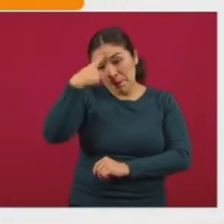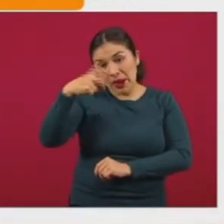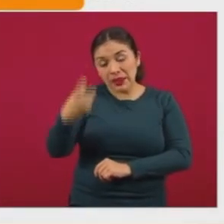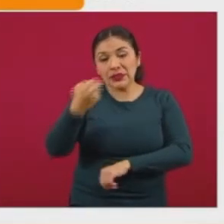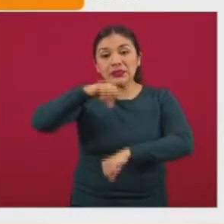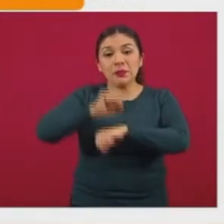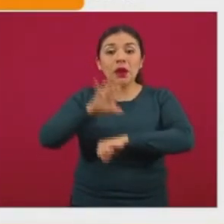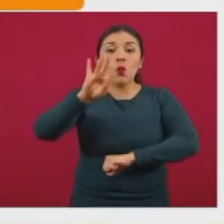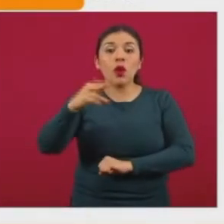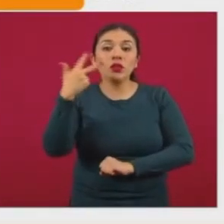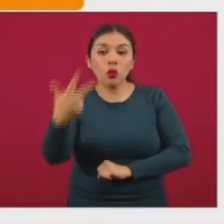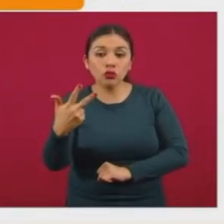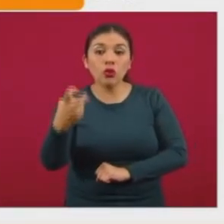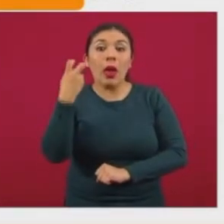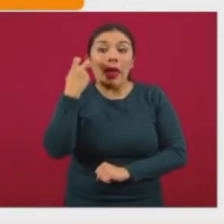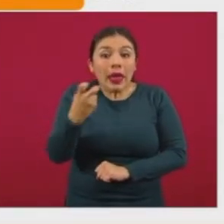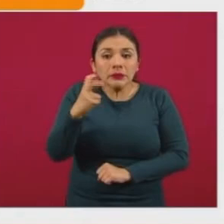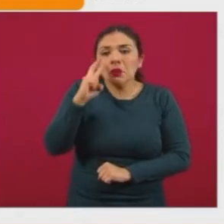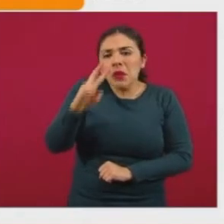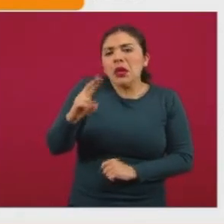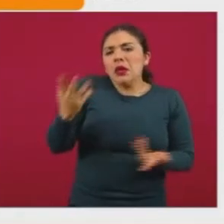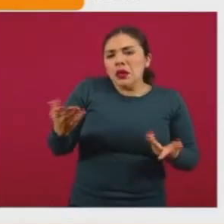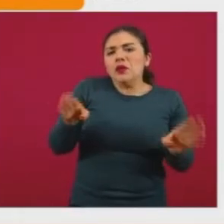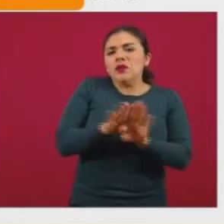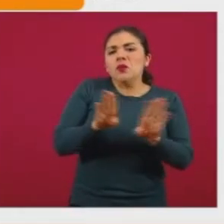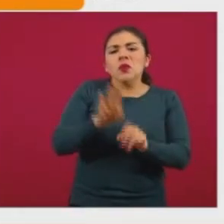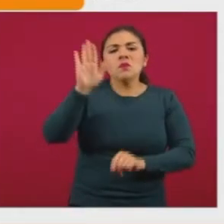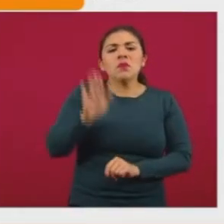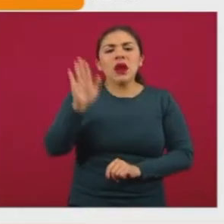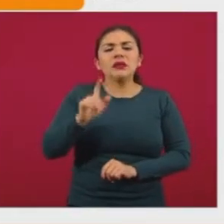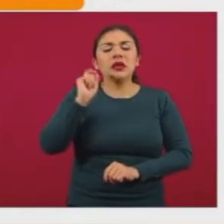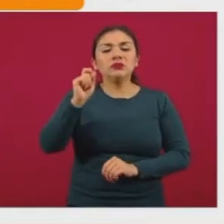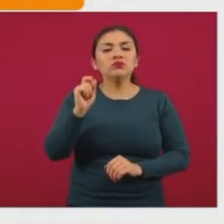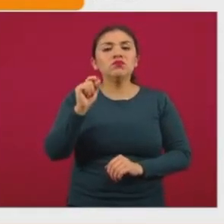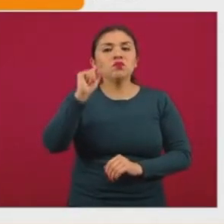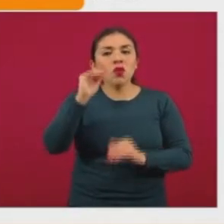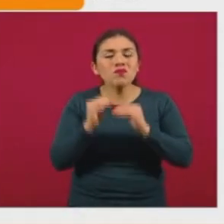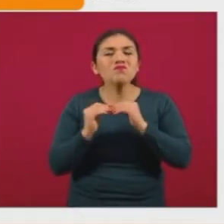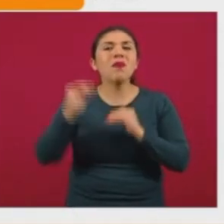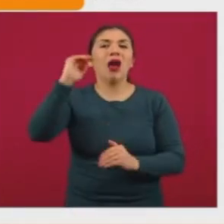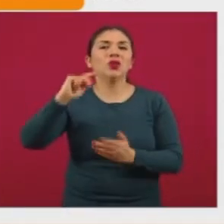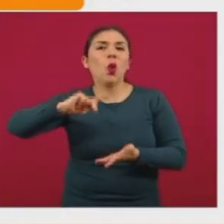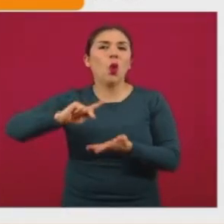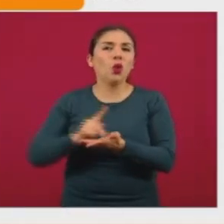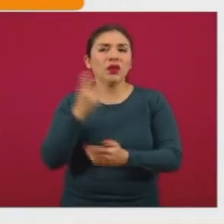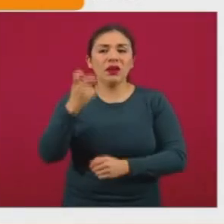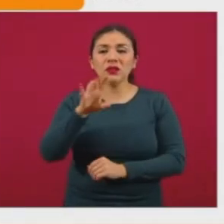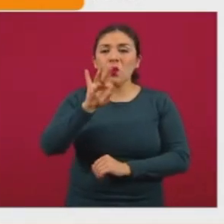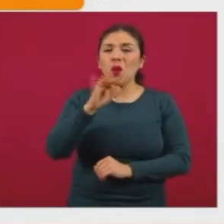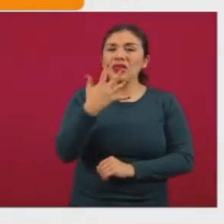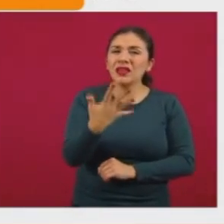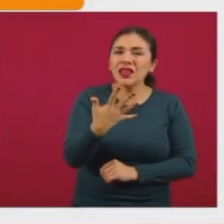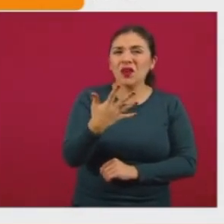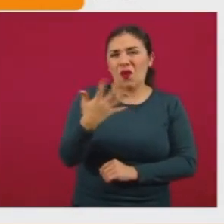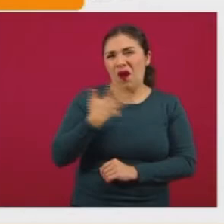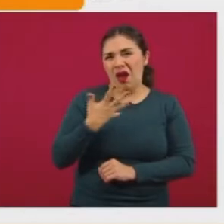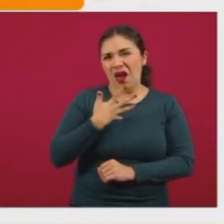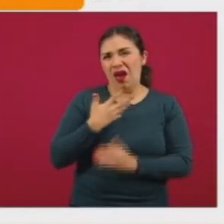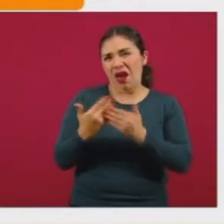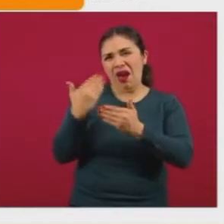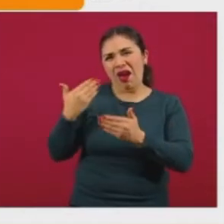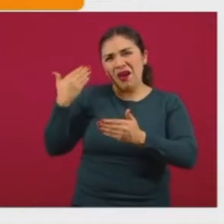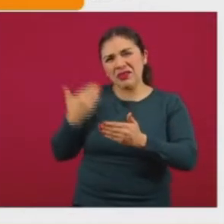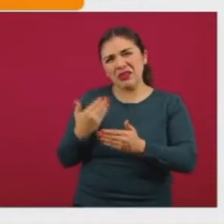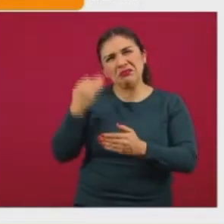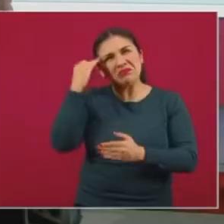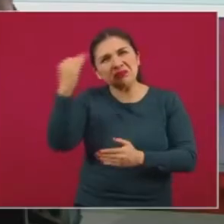semana 48, y esto se ve como un decremento nuevamente de ese 45 que en su momento tuvimos